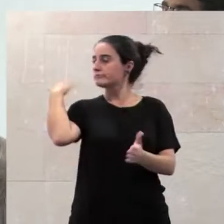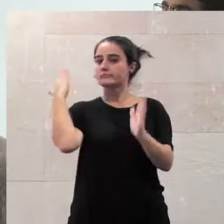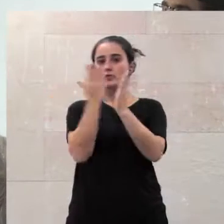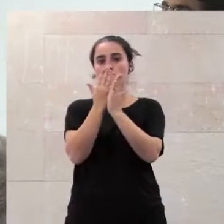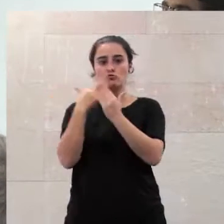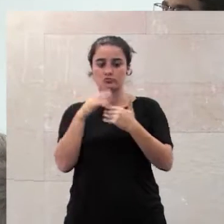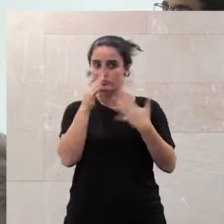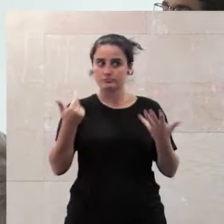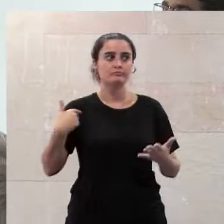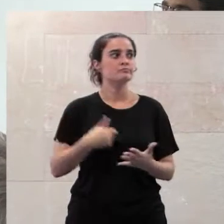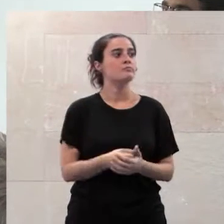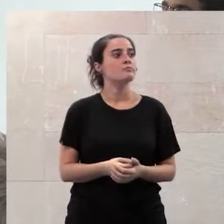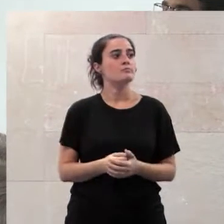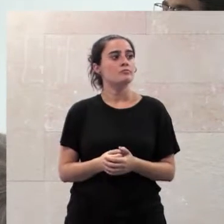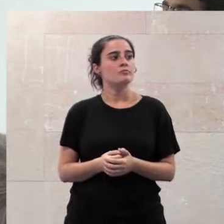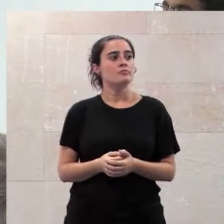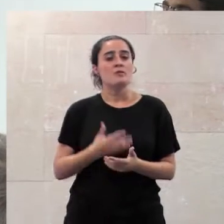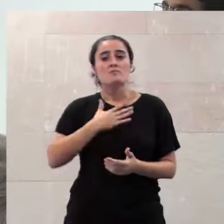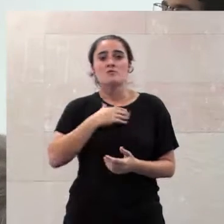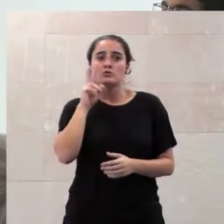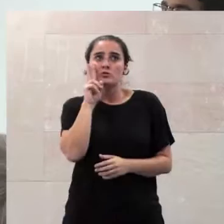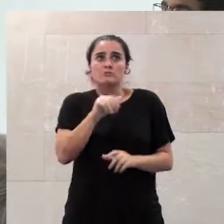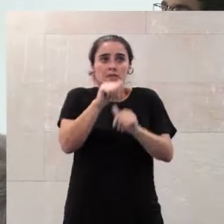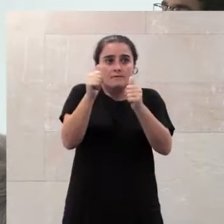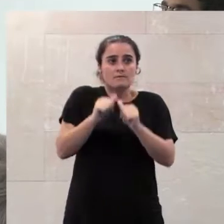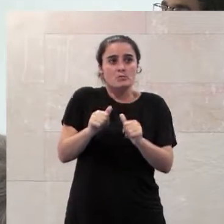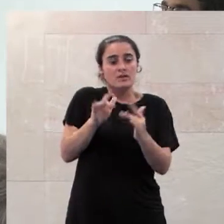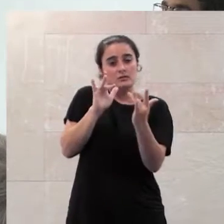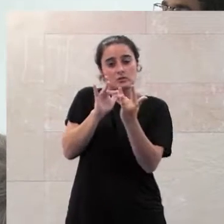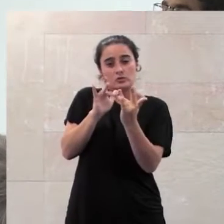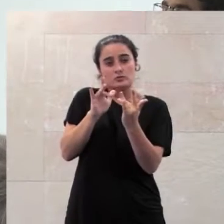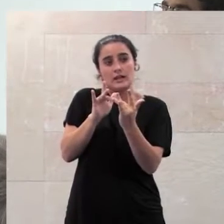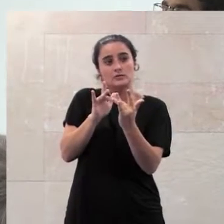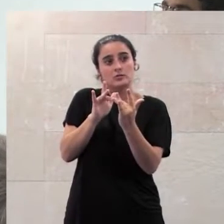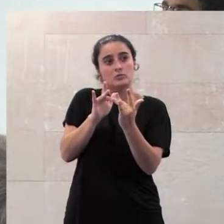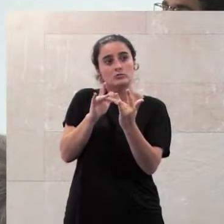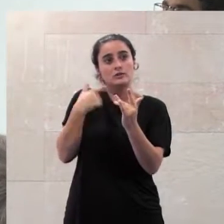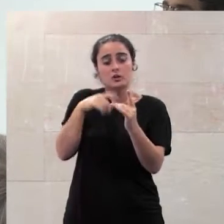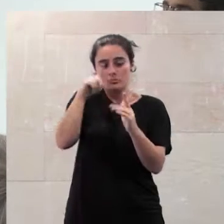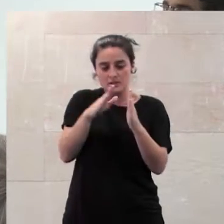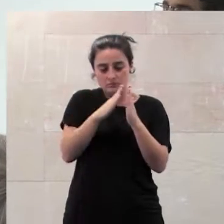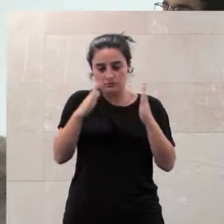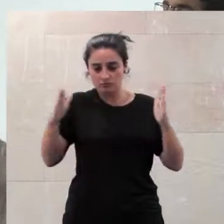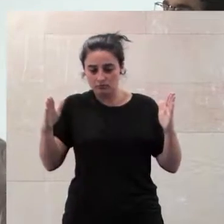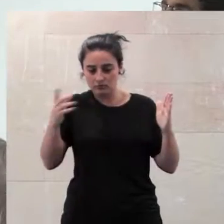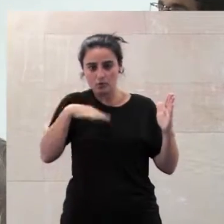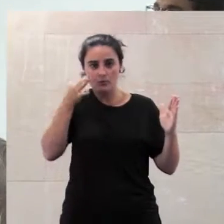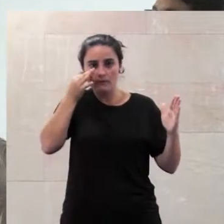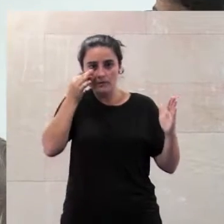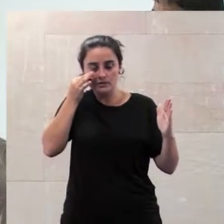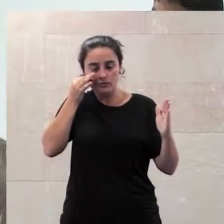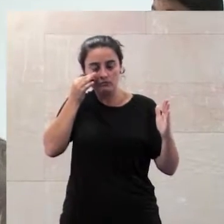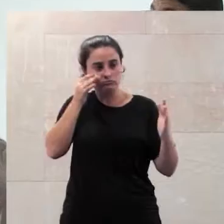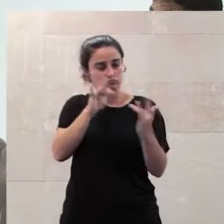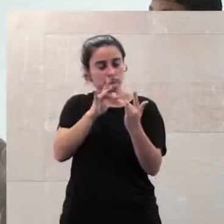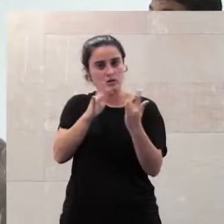anteriores. Y es una manera de estar en contacto a lo largo de ese mes en el que no nos vemos físicamente, pero